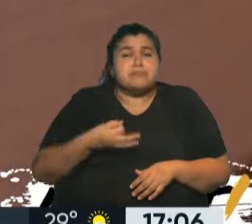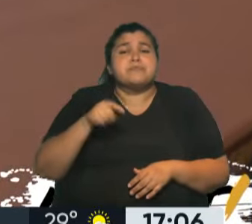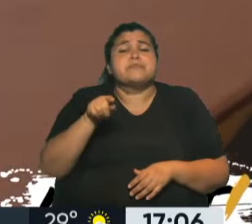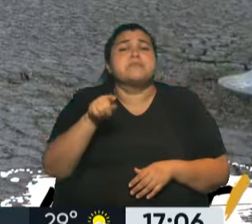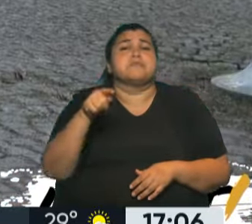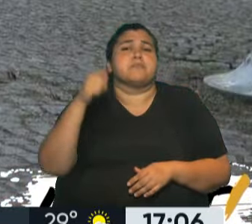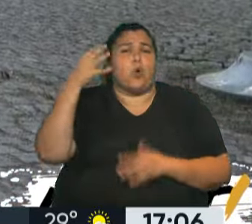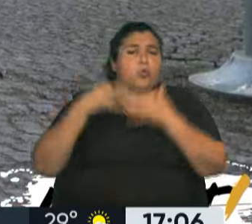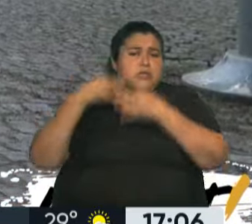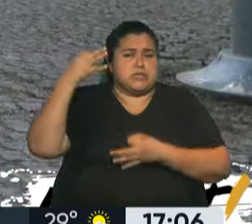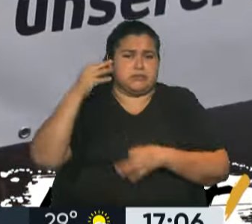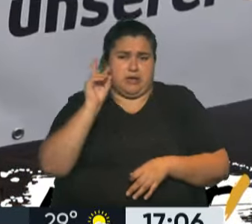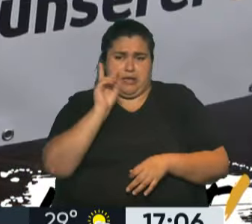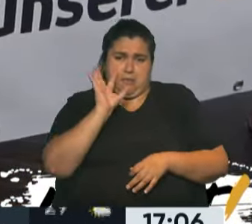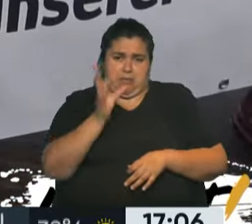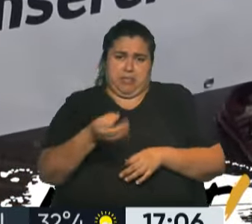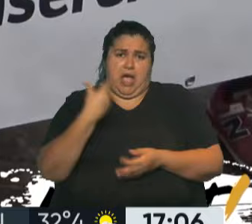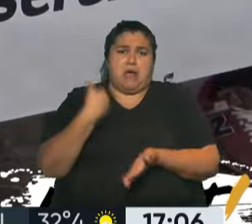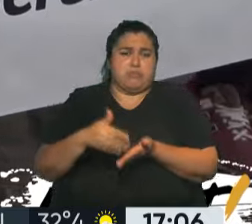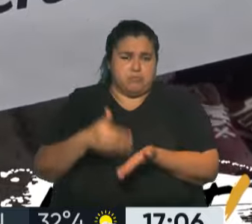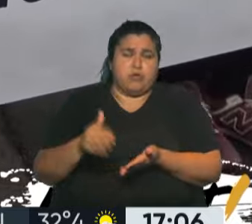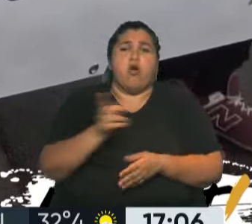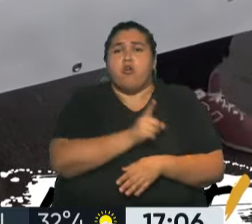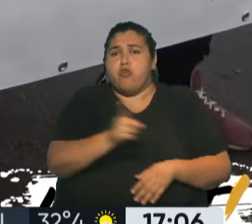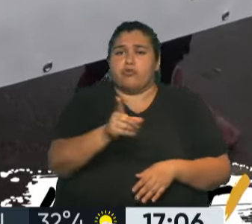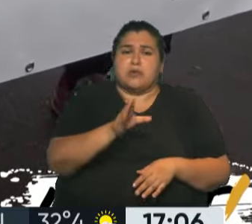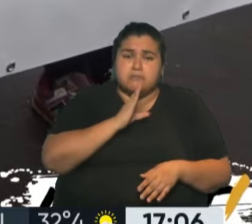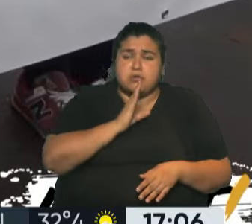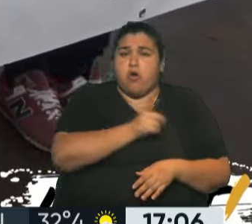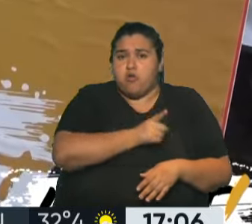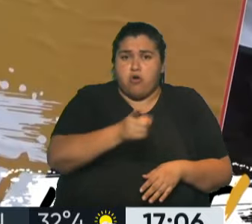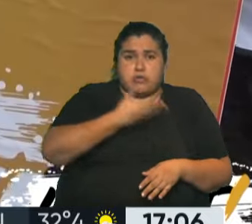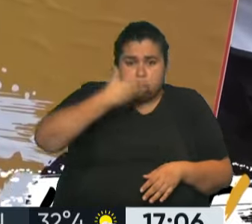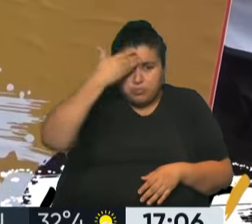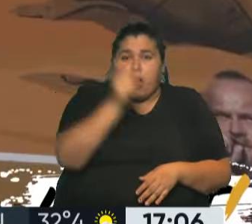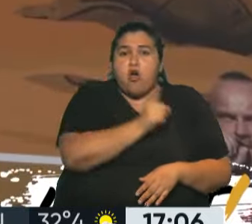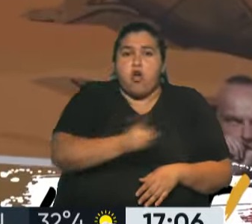tiene una actitud racista, especialmente antimusulmana, antisemita y antigitana.